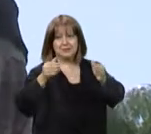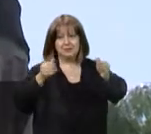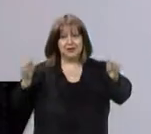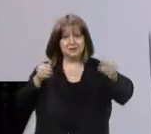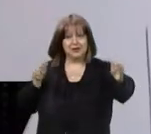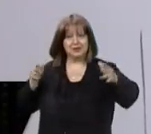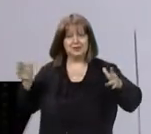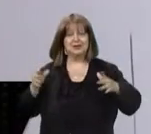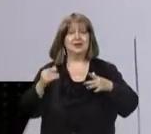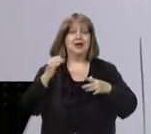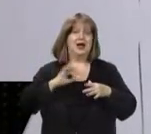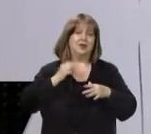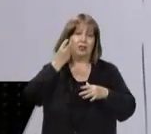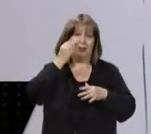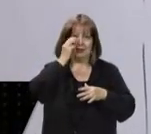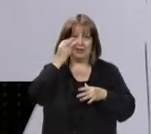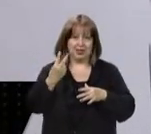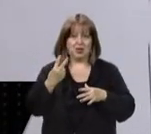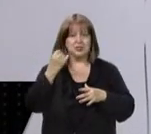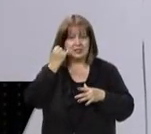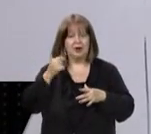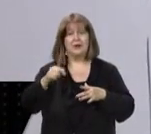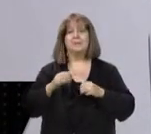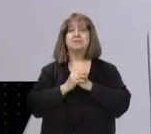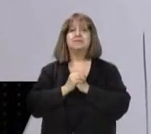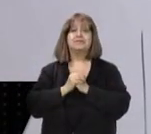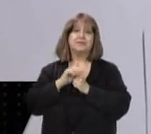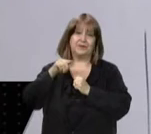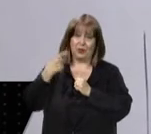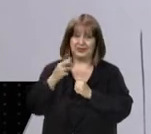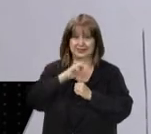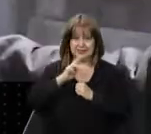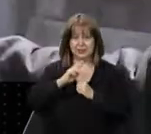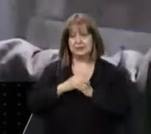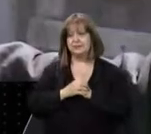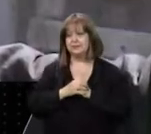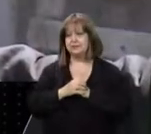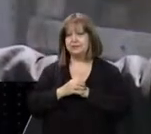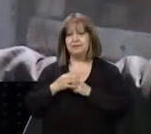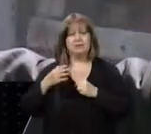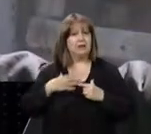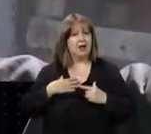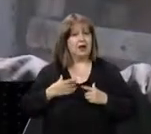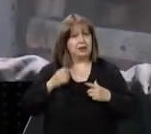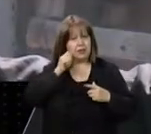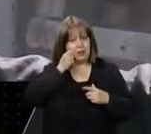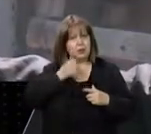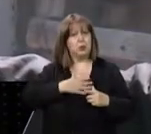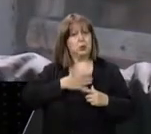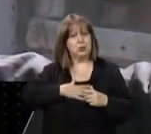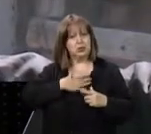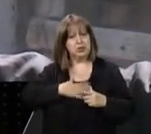año, 2022. Festejamos profundamente la posibilidad de contar con